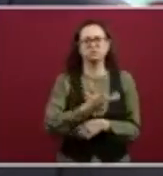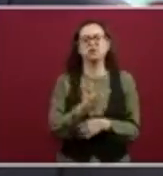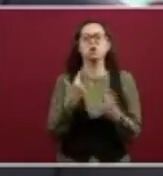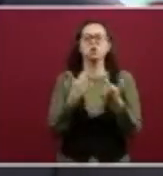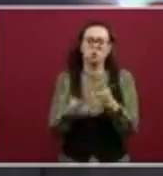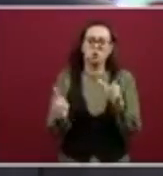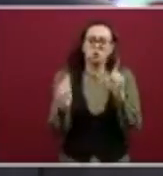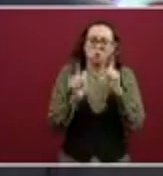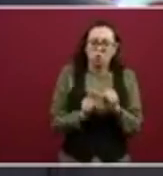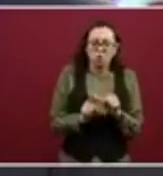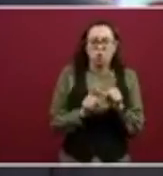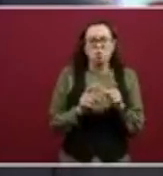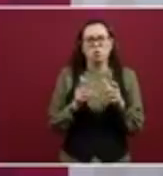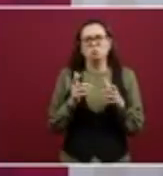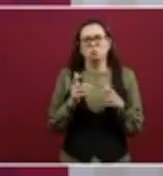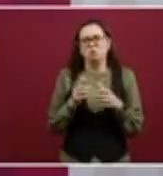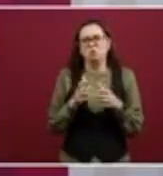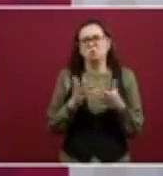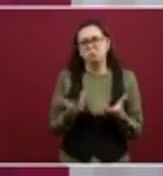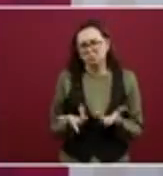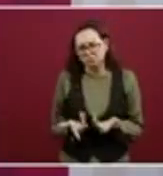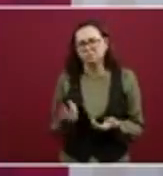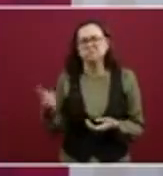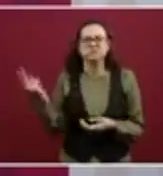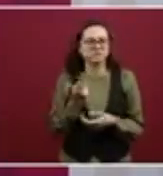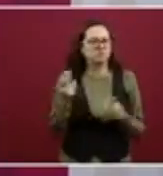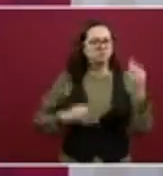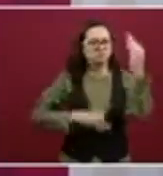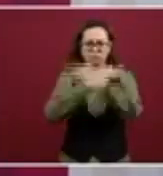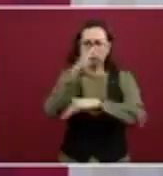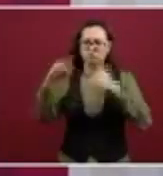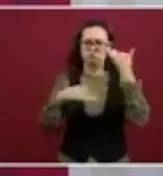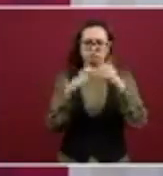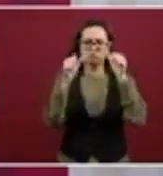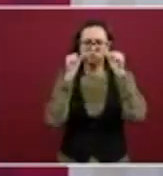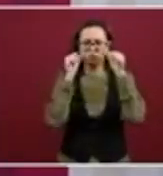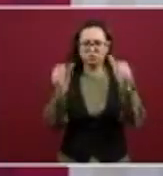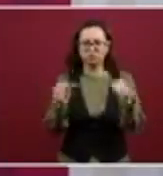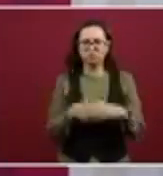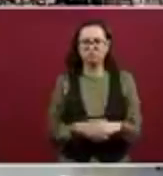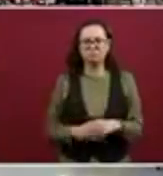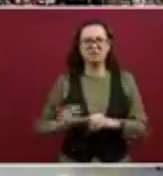agrupamientos, hay tendencias y tenemos que escucharlos a todos.